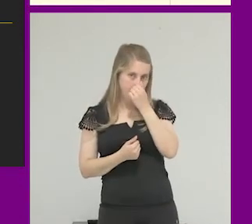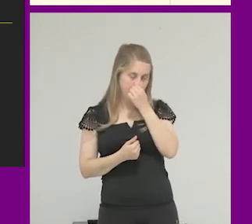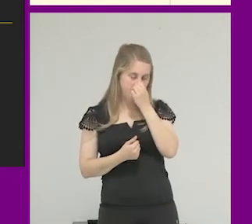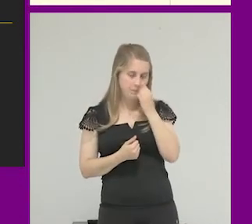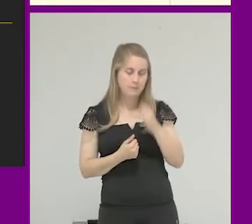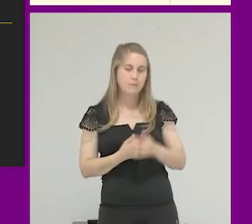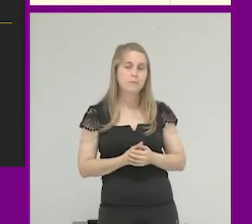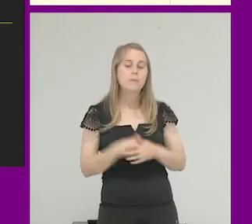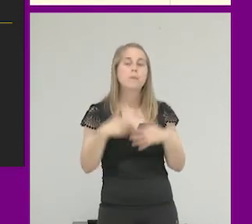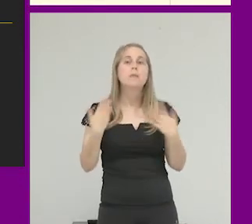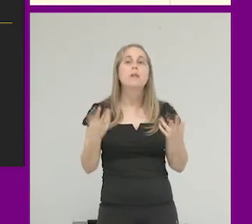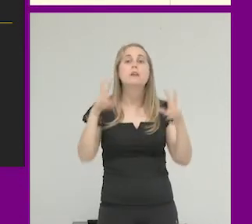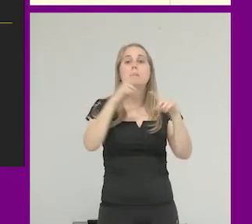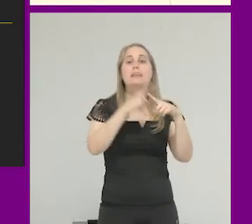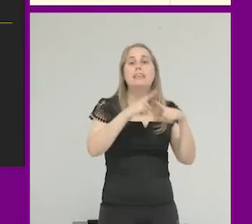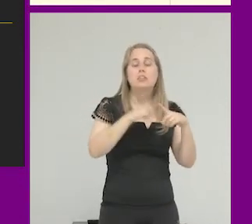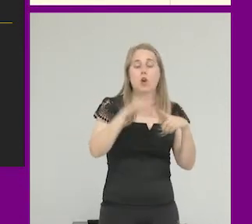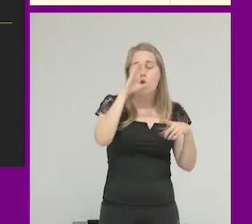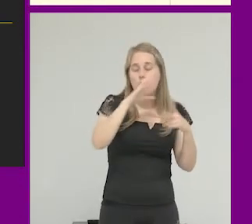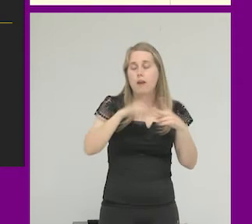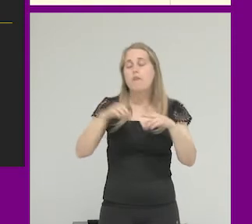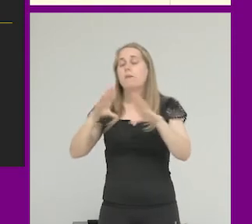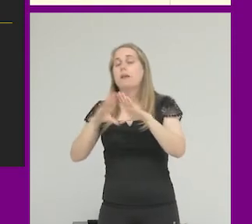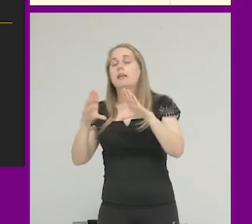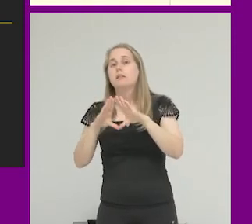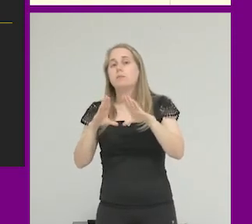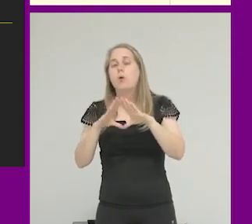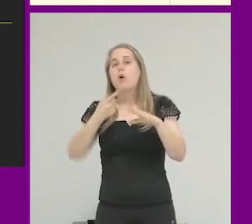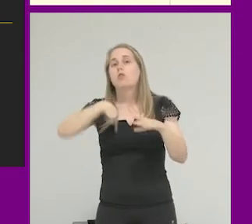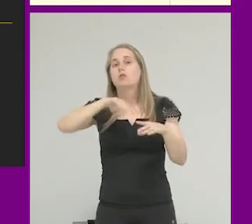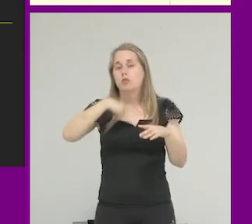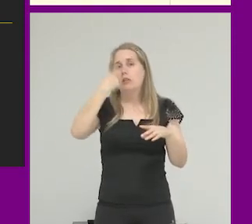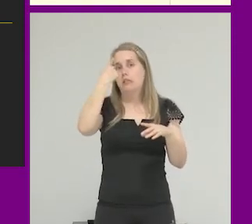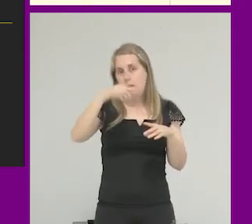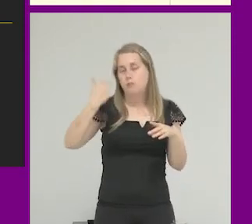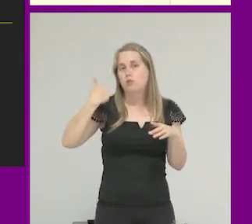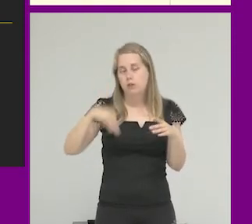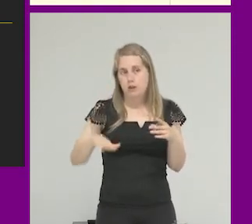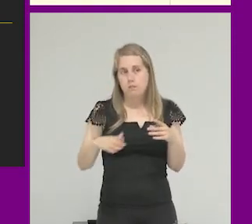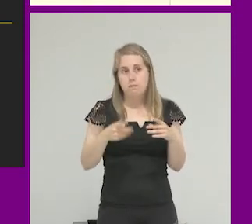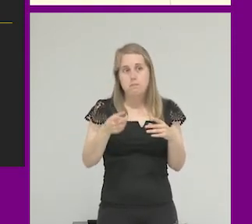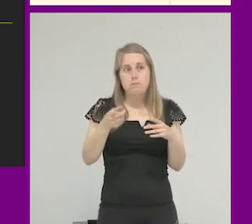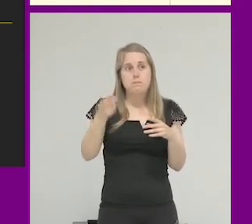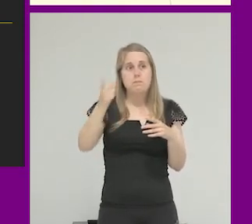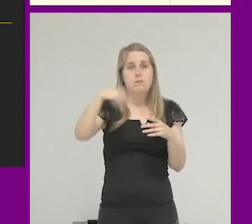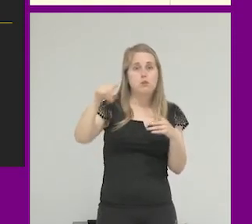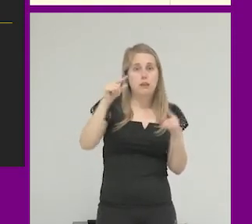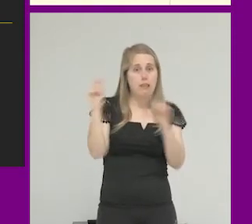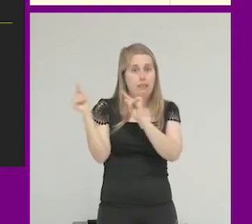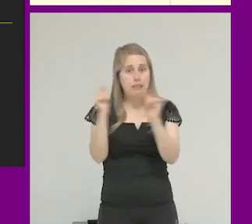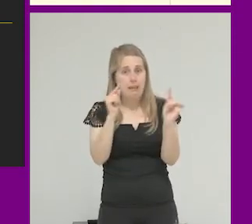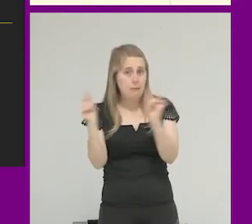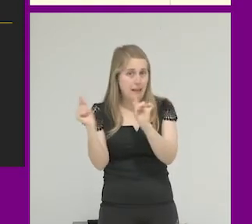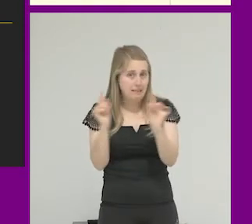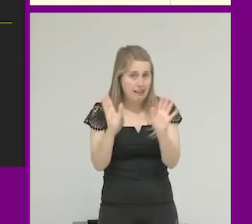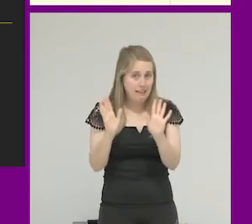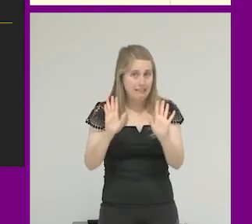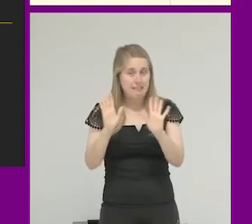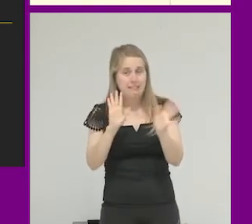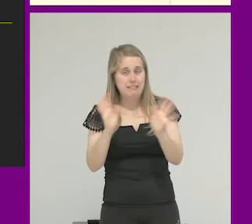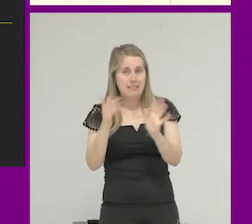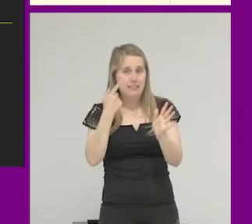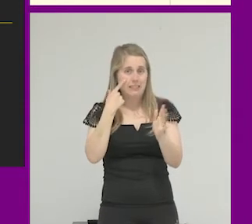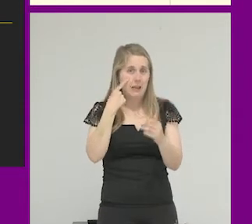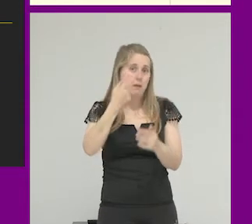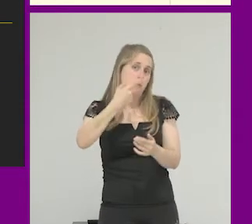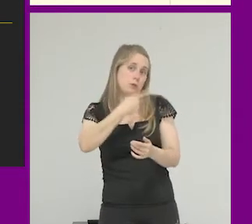Orduan, guk sexologia eta feminismoa zergatik, gainera badakigu, eta ez dakit hemen eztabaida honetan bueno,